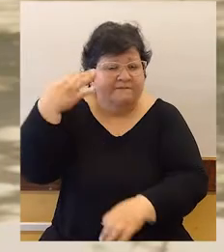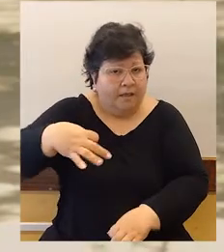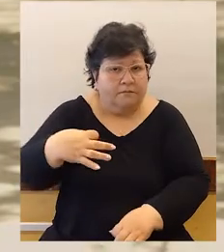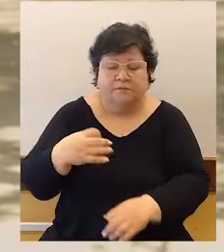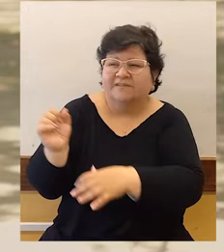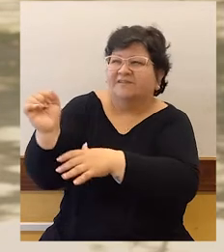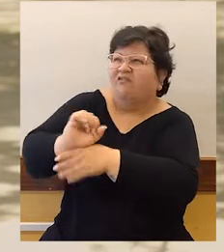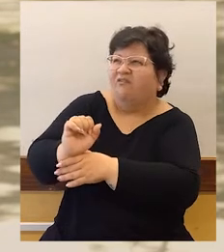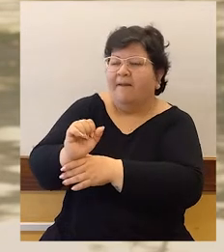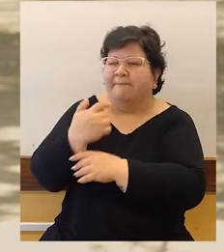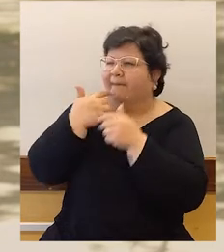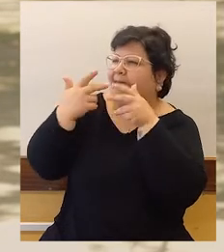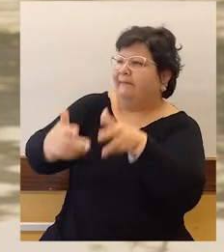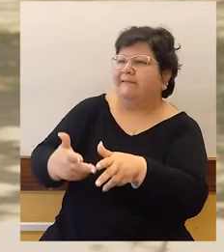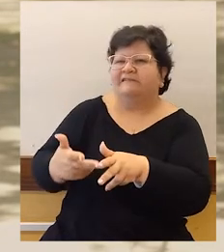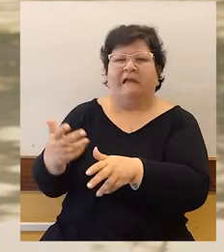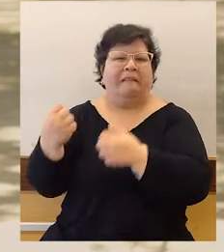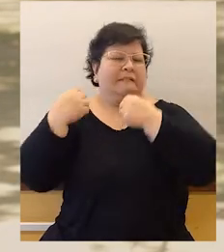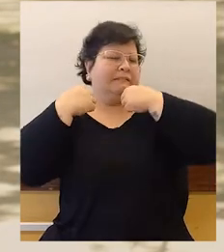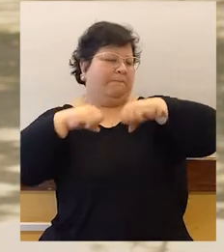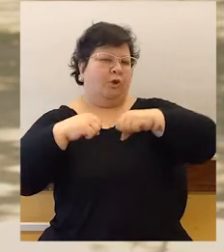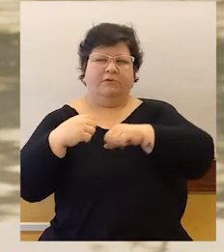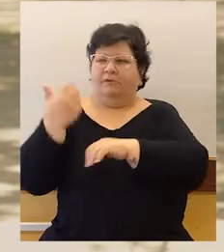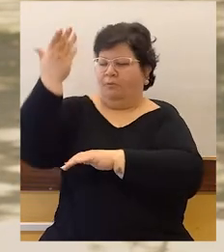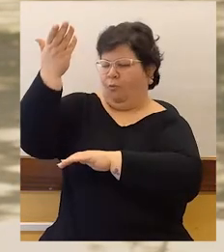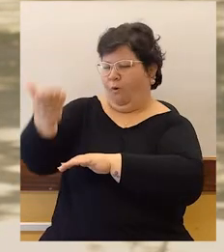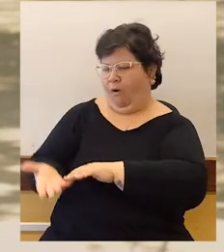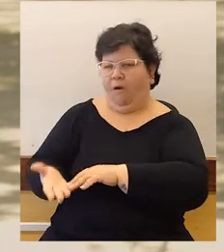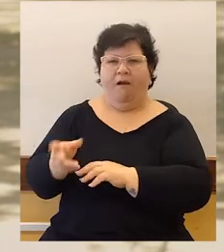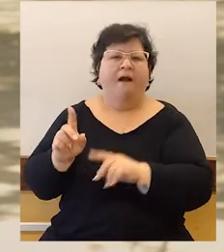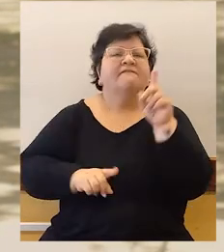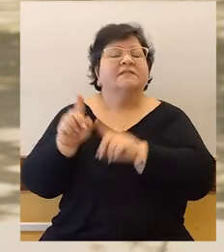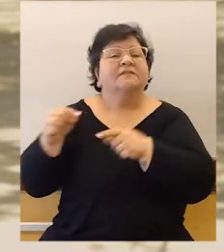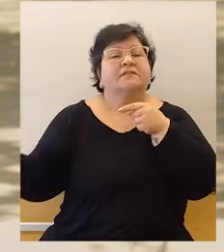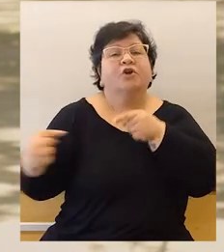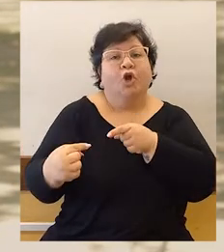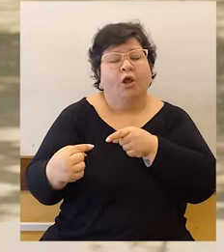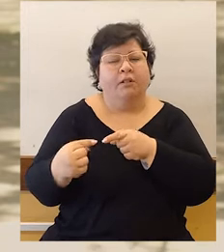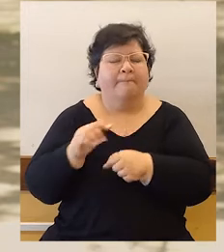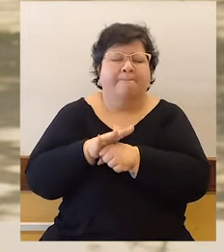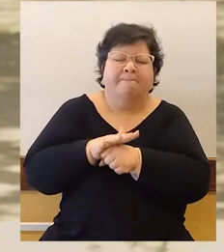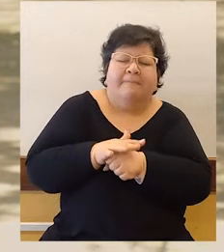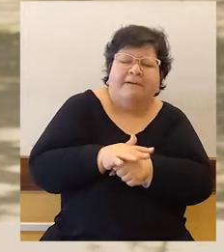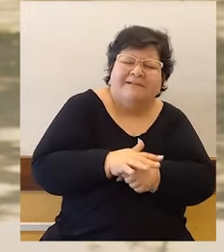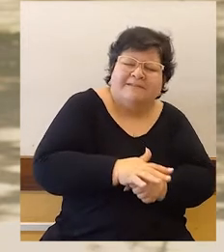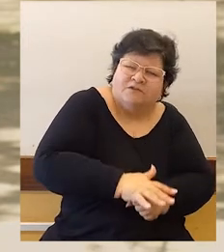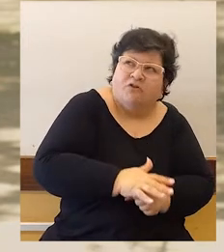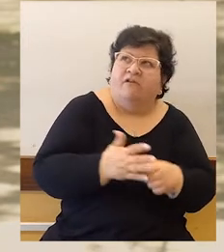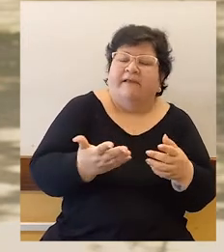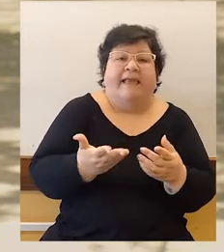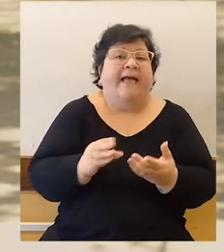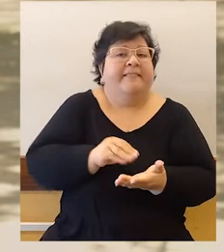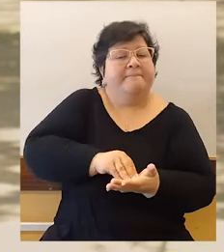fama que se dice que puede conseguir un deportista, a veces que juega en contra, ¿no? De que se le pone mucha presión y sumada